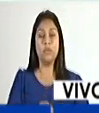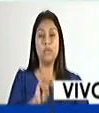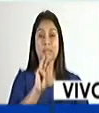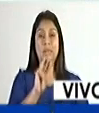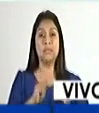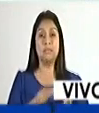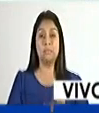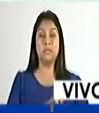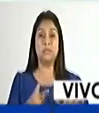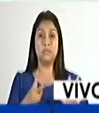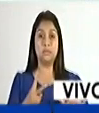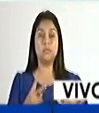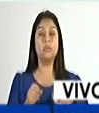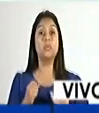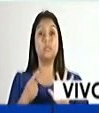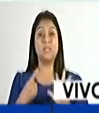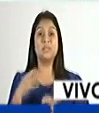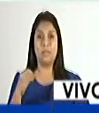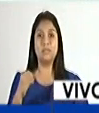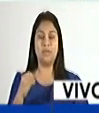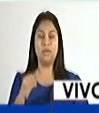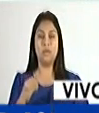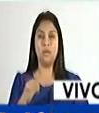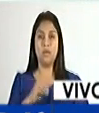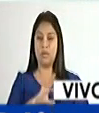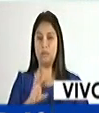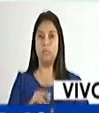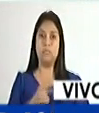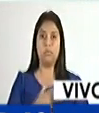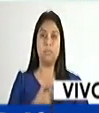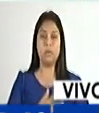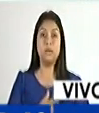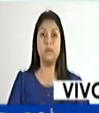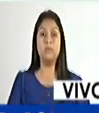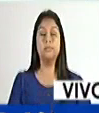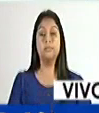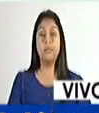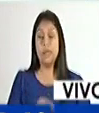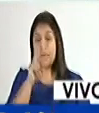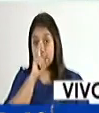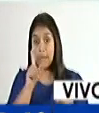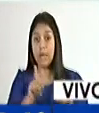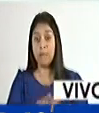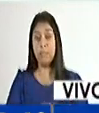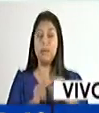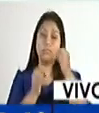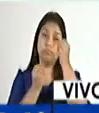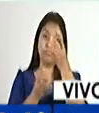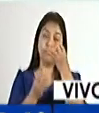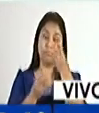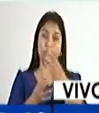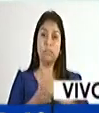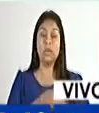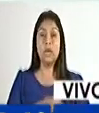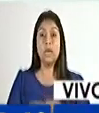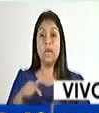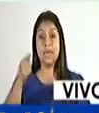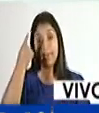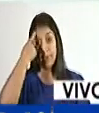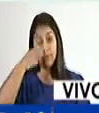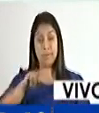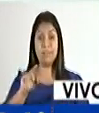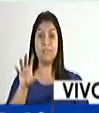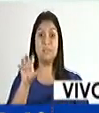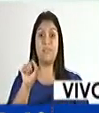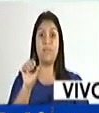de 3.760 casos en el país. Así también quiero comunicarles que el día